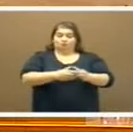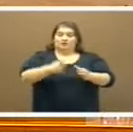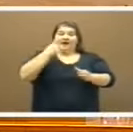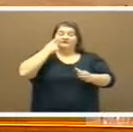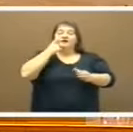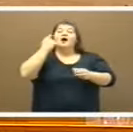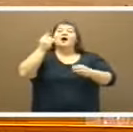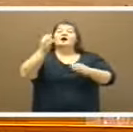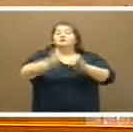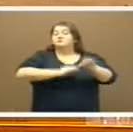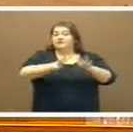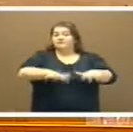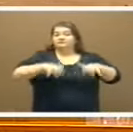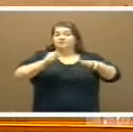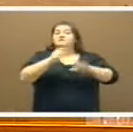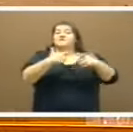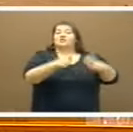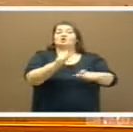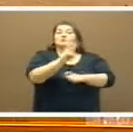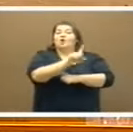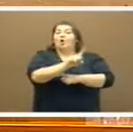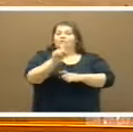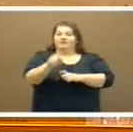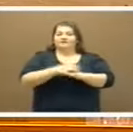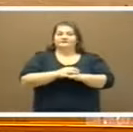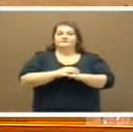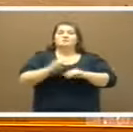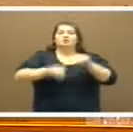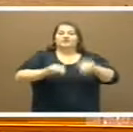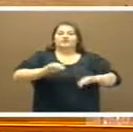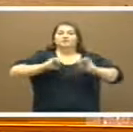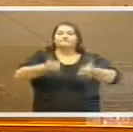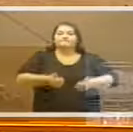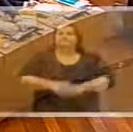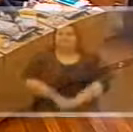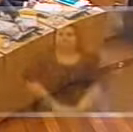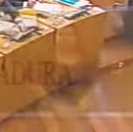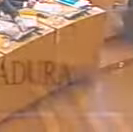consideración de la Cámara la sección número 11 del presupuesto. Entramos en votación.